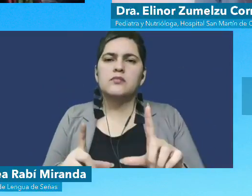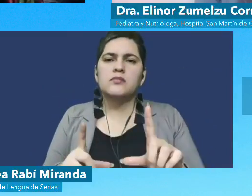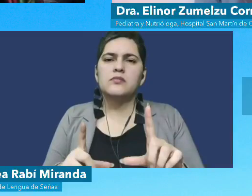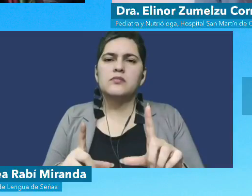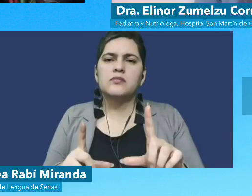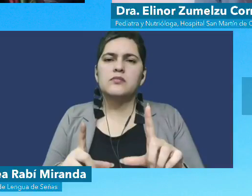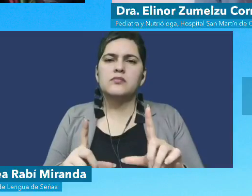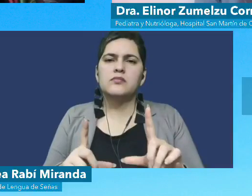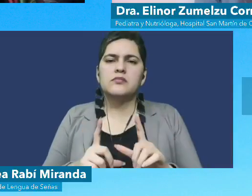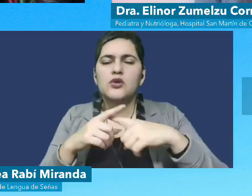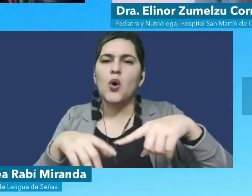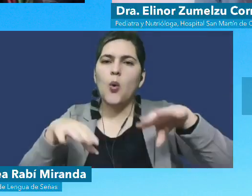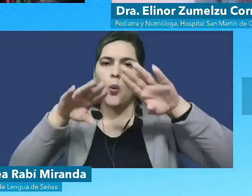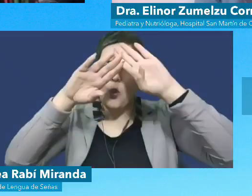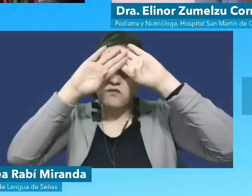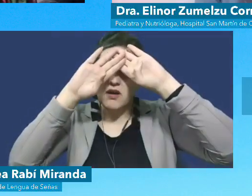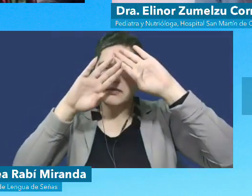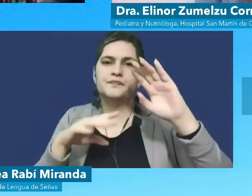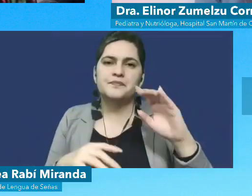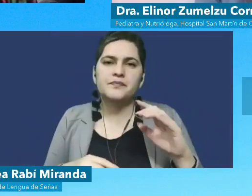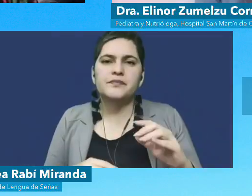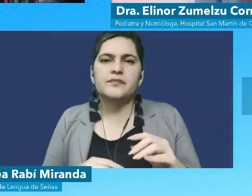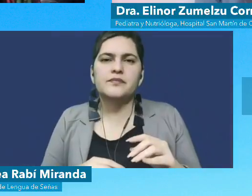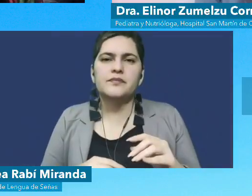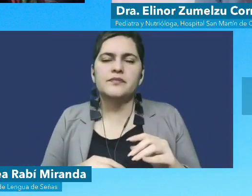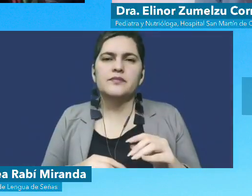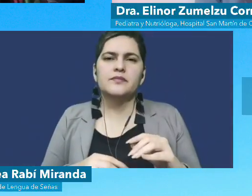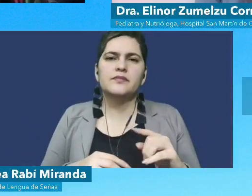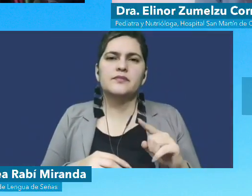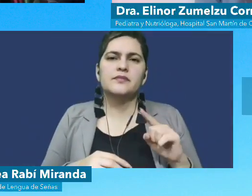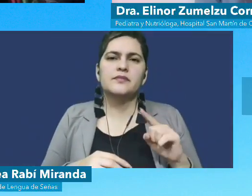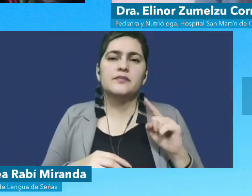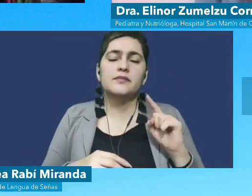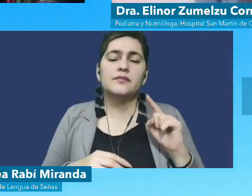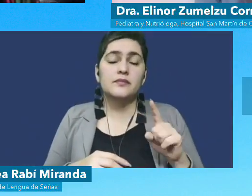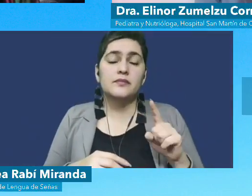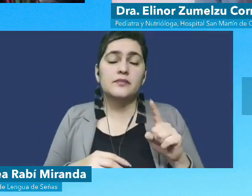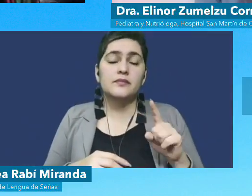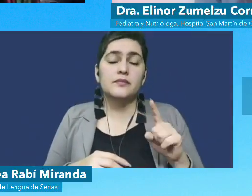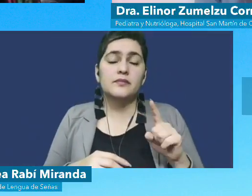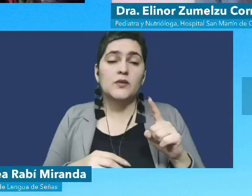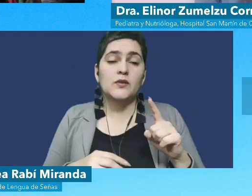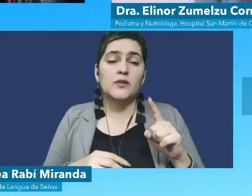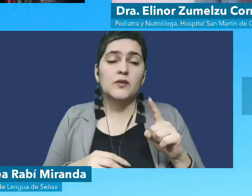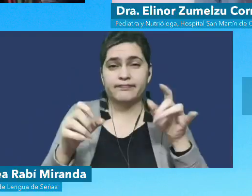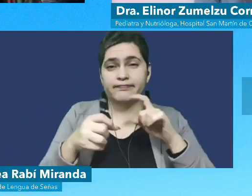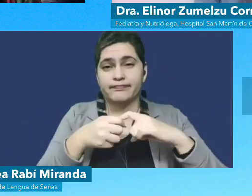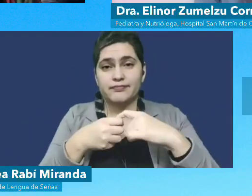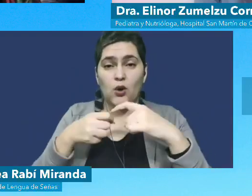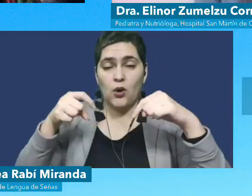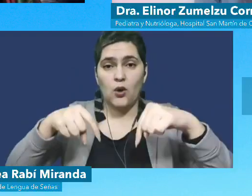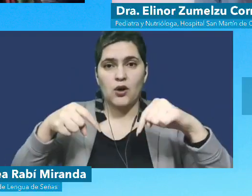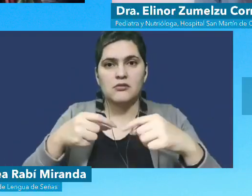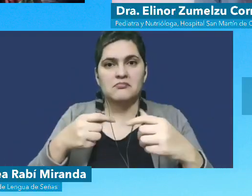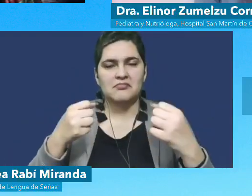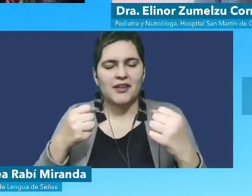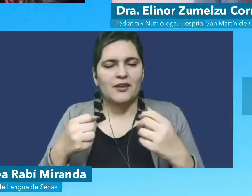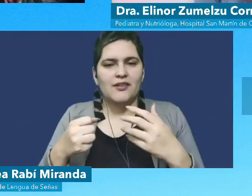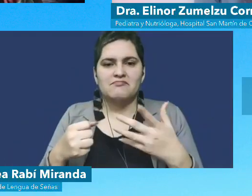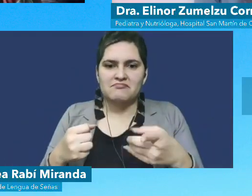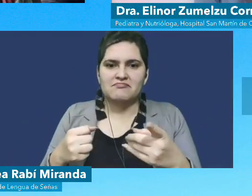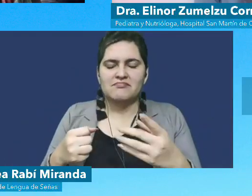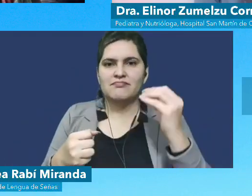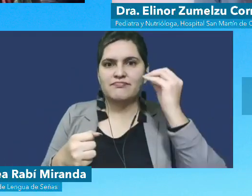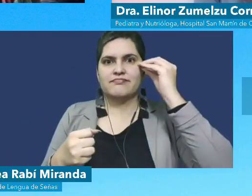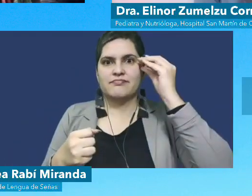Cuba. Sabemos que así como en la sesión de hoy tuvimos el privilegio de poder compartir los conocimientos de la